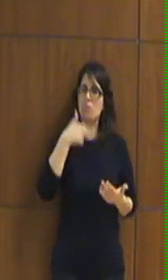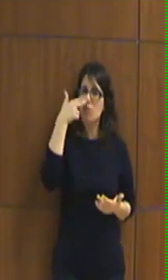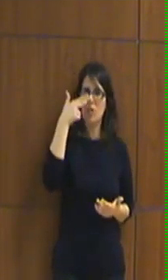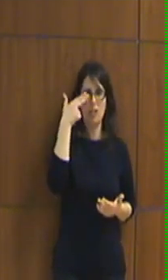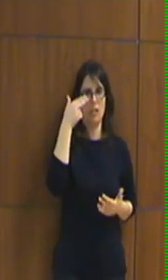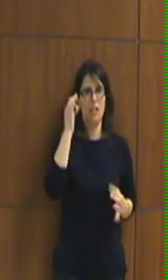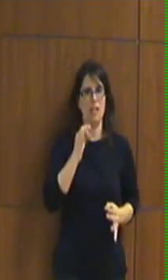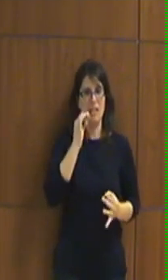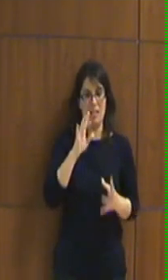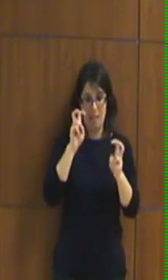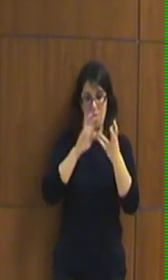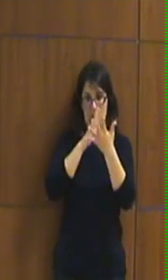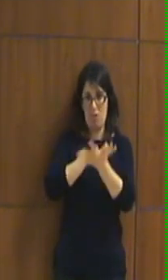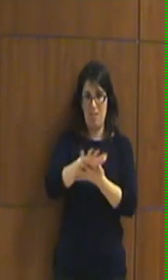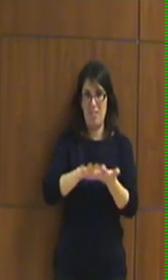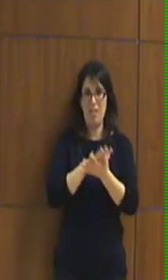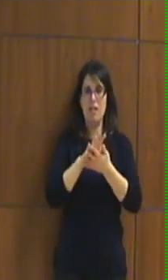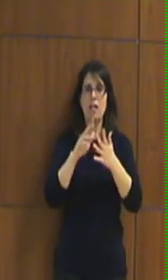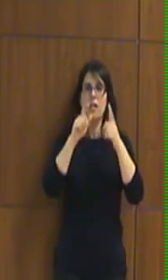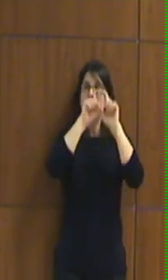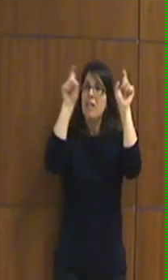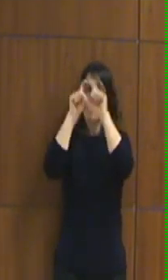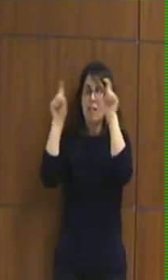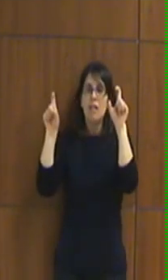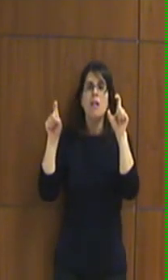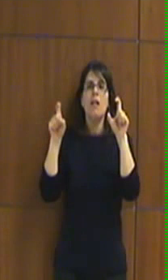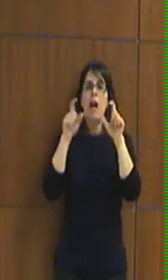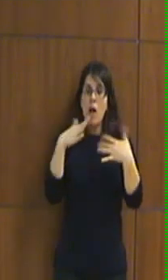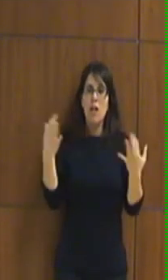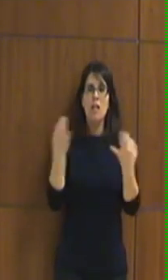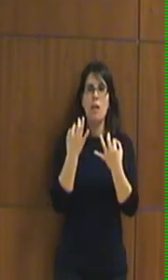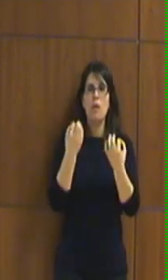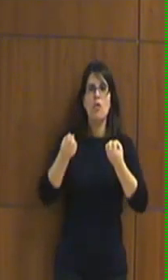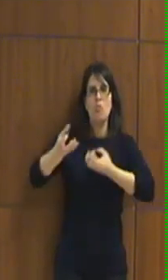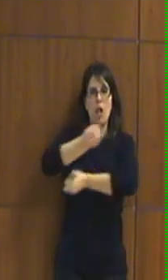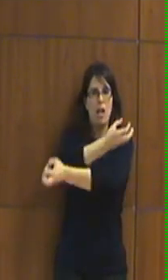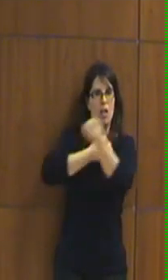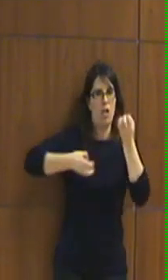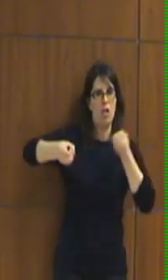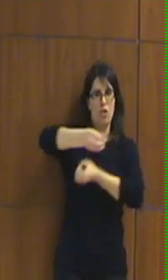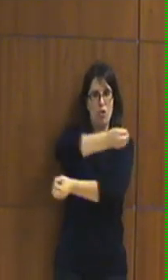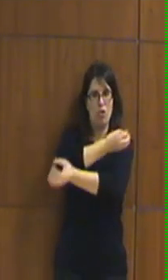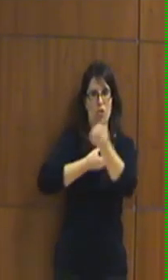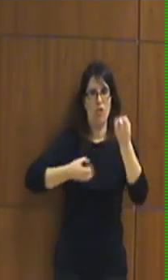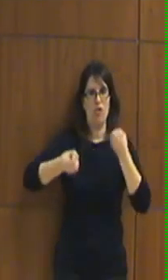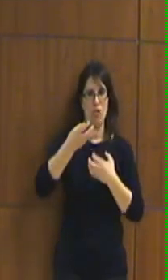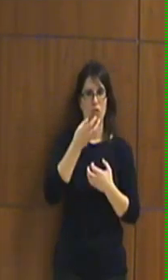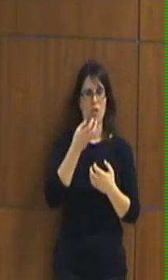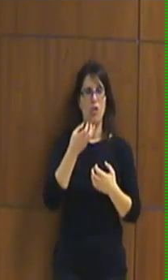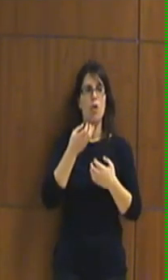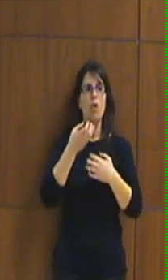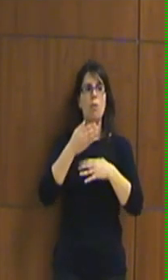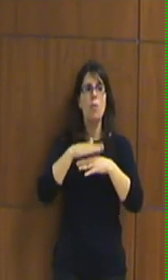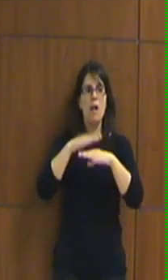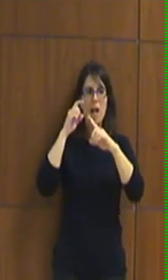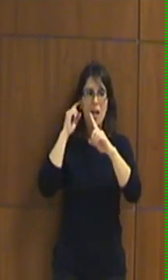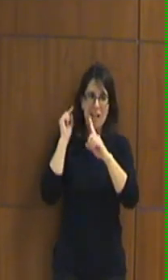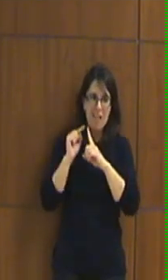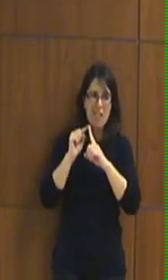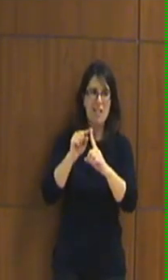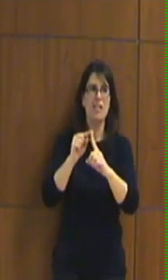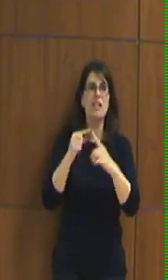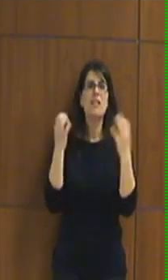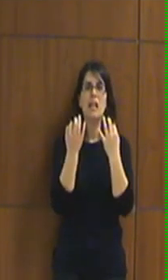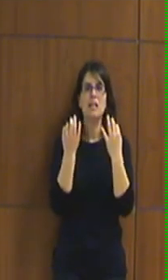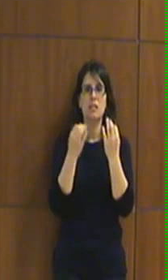a las empresas y al sector empresarial hubiera puentes de comunicación para que esto, digamos, fuera el efecto